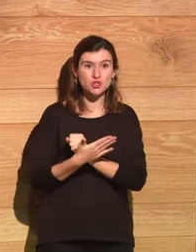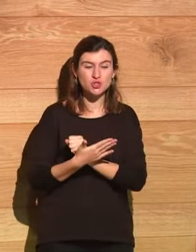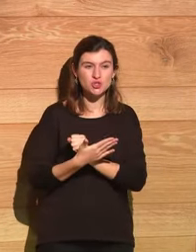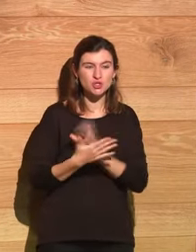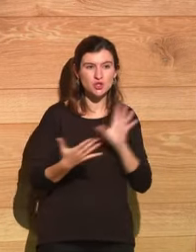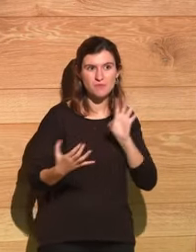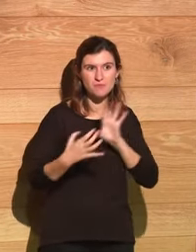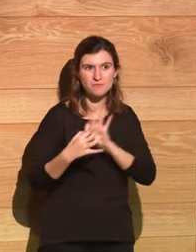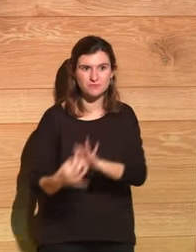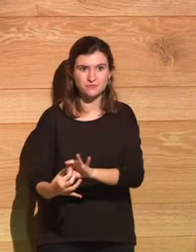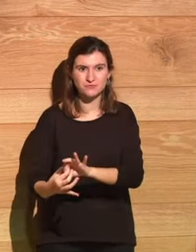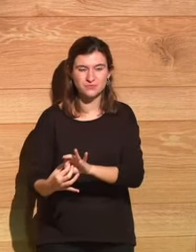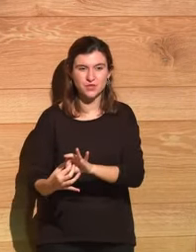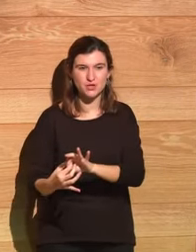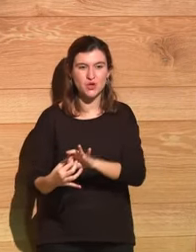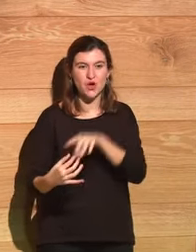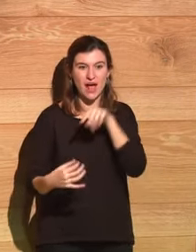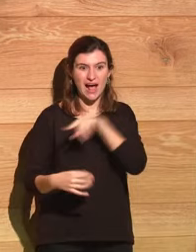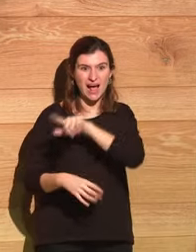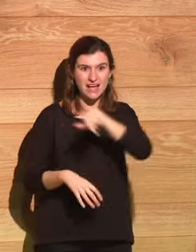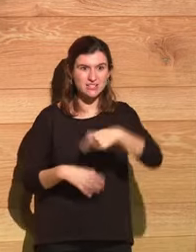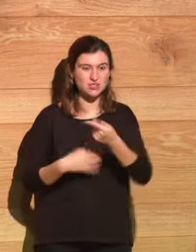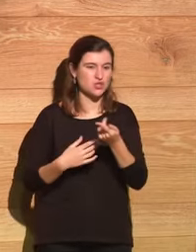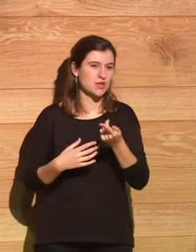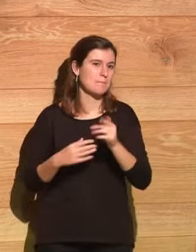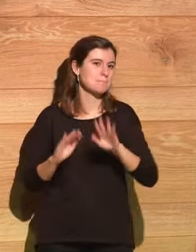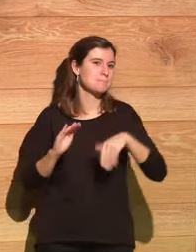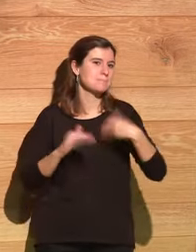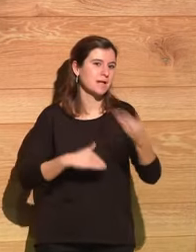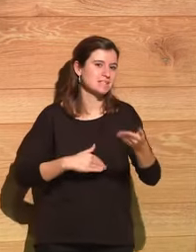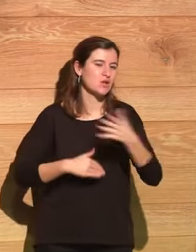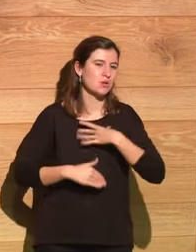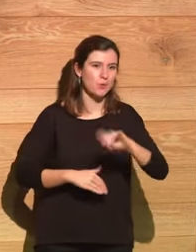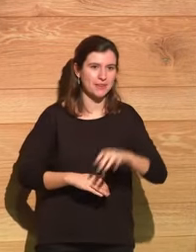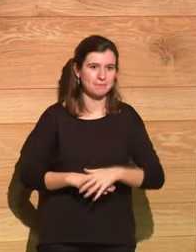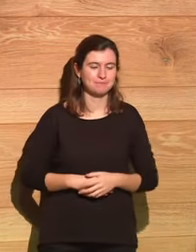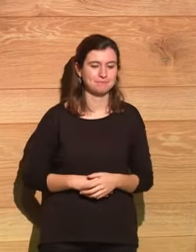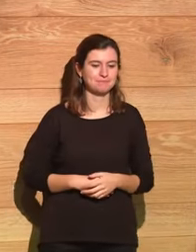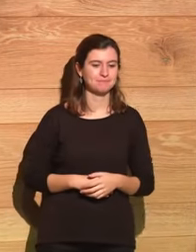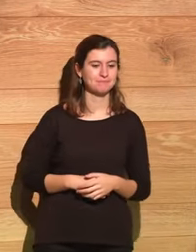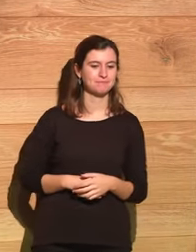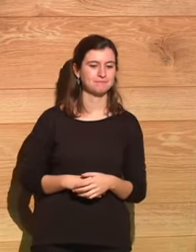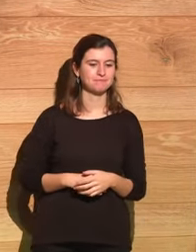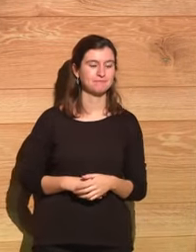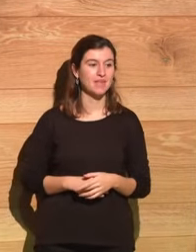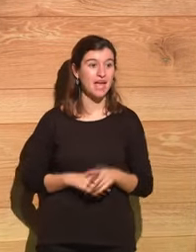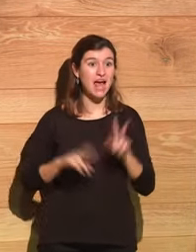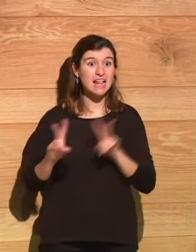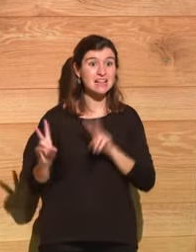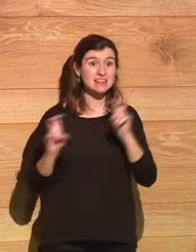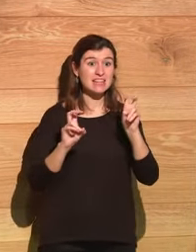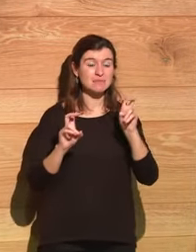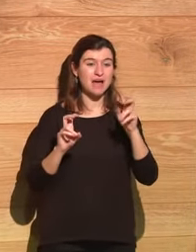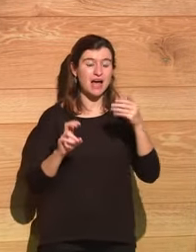esto, pero podría ser. Ya. Bueno, respecto a lo binario,